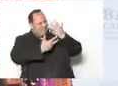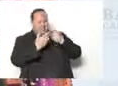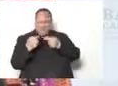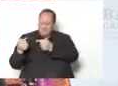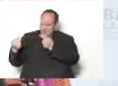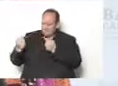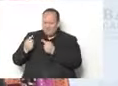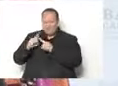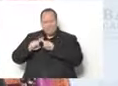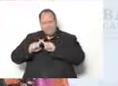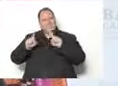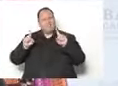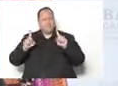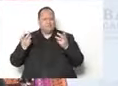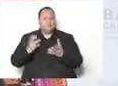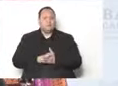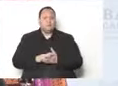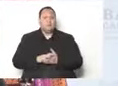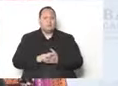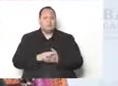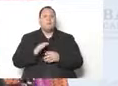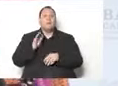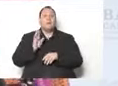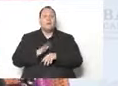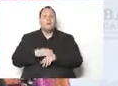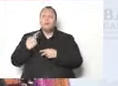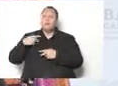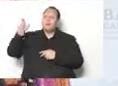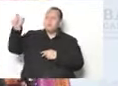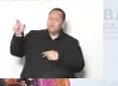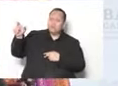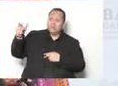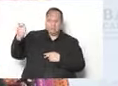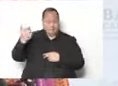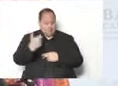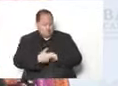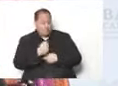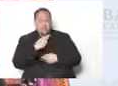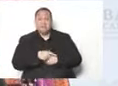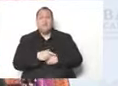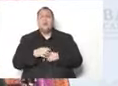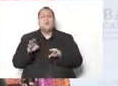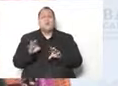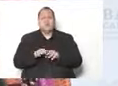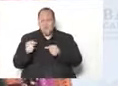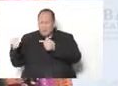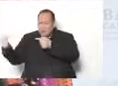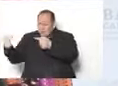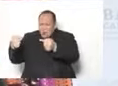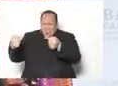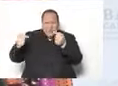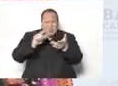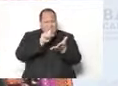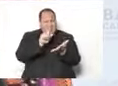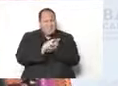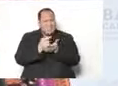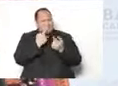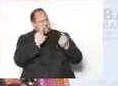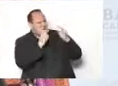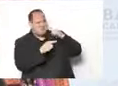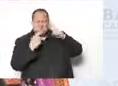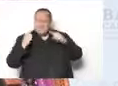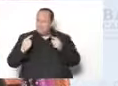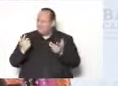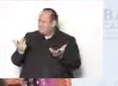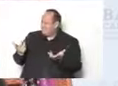ambas partes, incluyendo el agente fiduciario, que han terminado en disputas de carácter legal que no